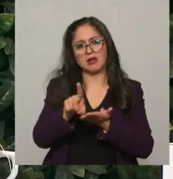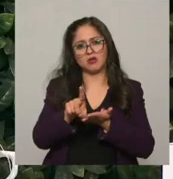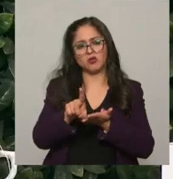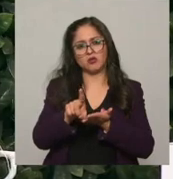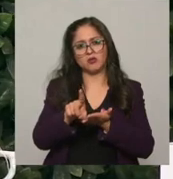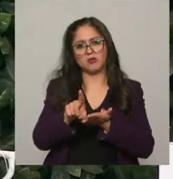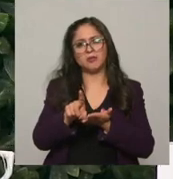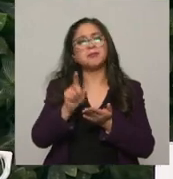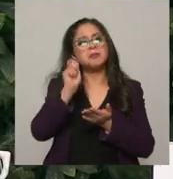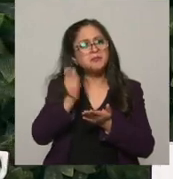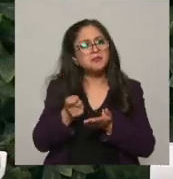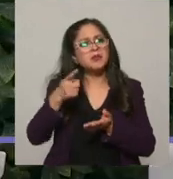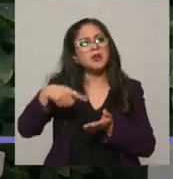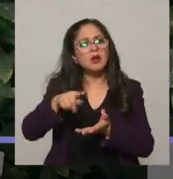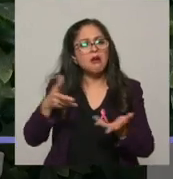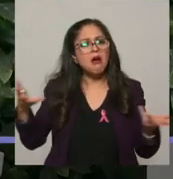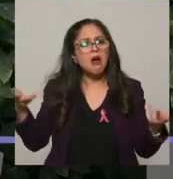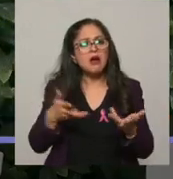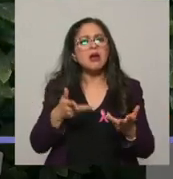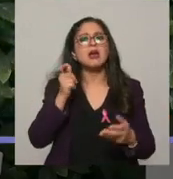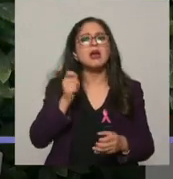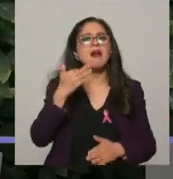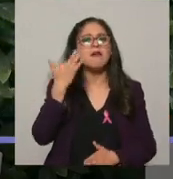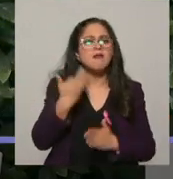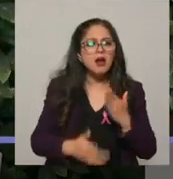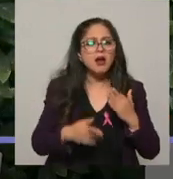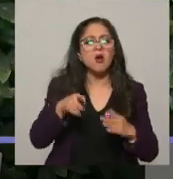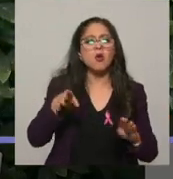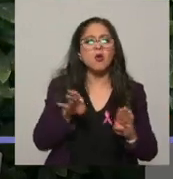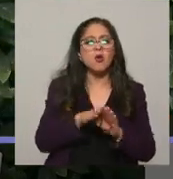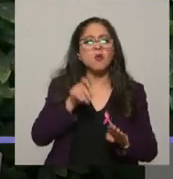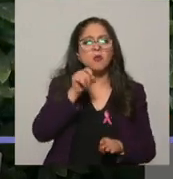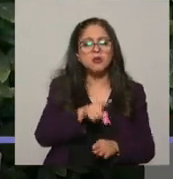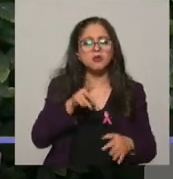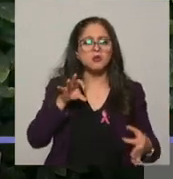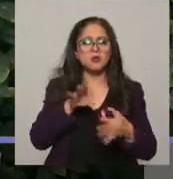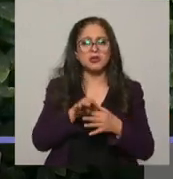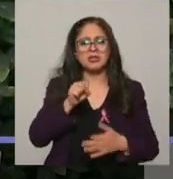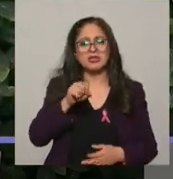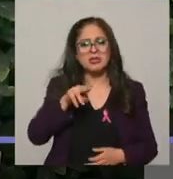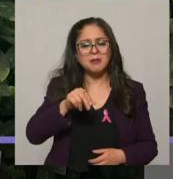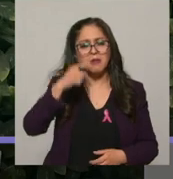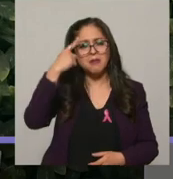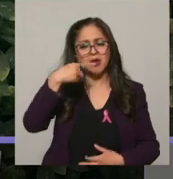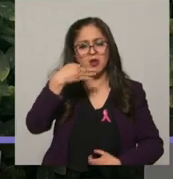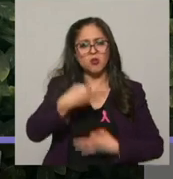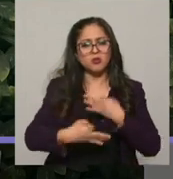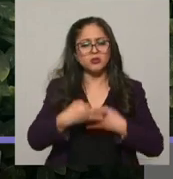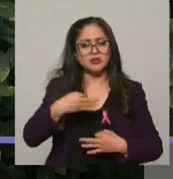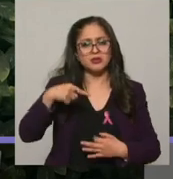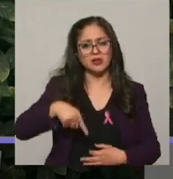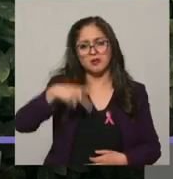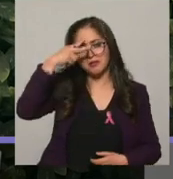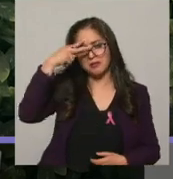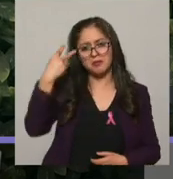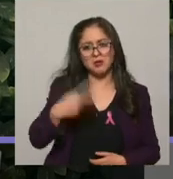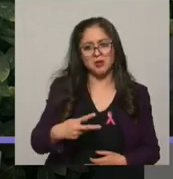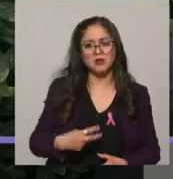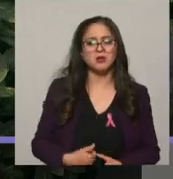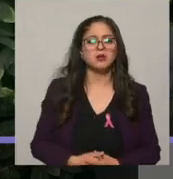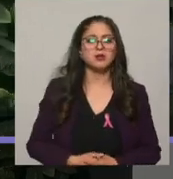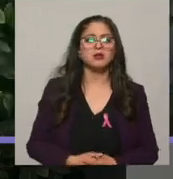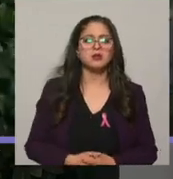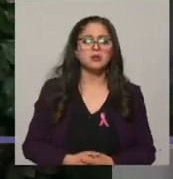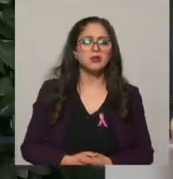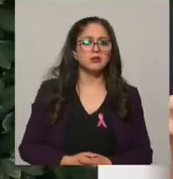como acto simbólico también habla mucho del estado actual del sistema y del acceso a la justicia en este país. Yair. Perfecto. Yo